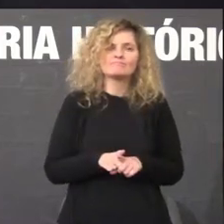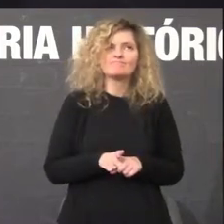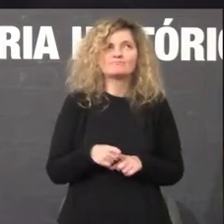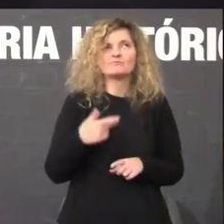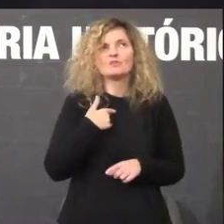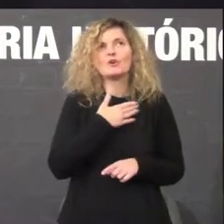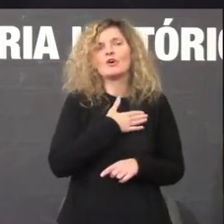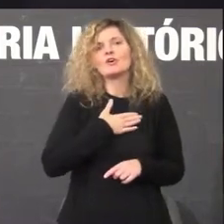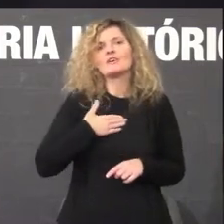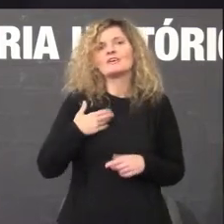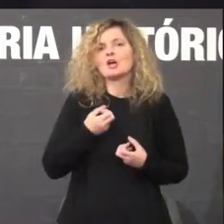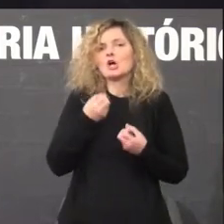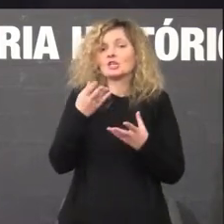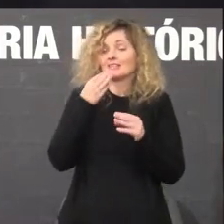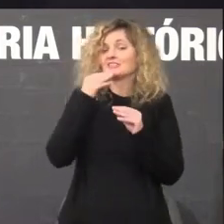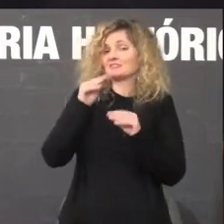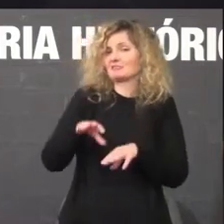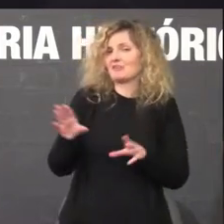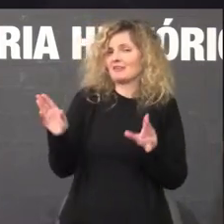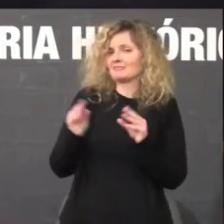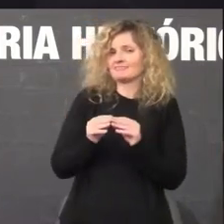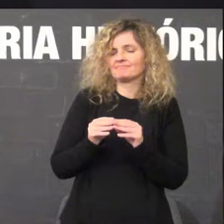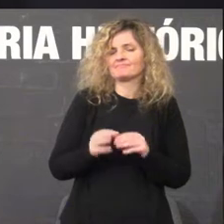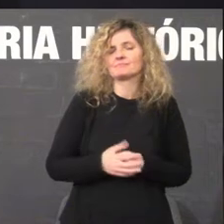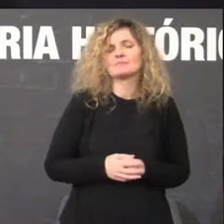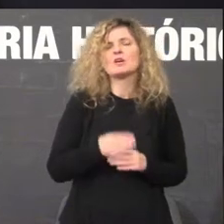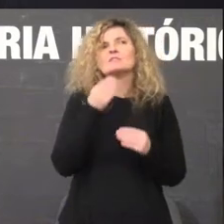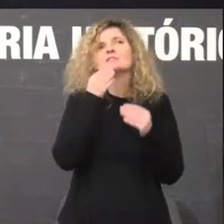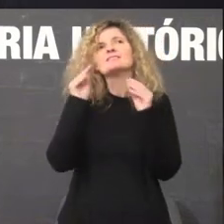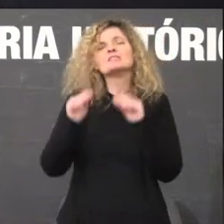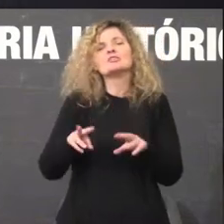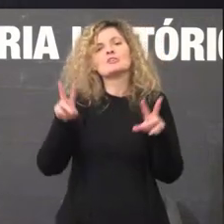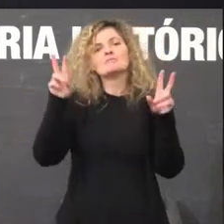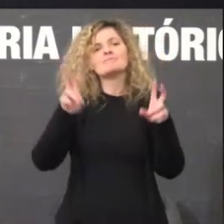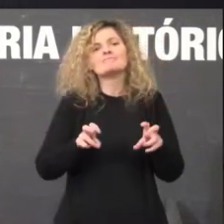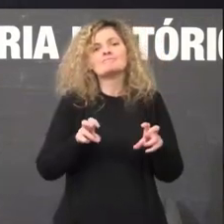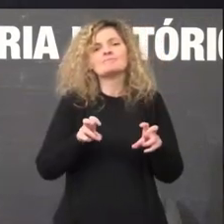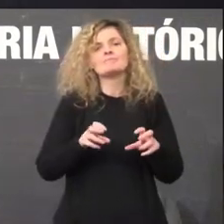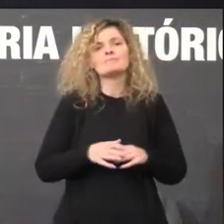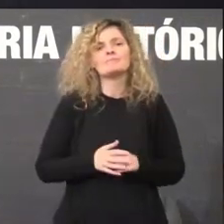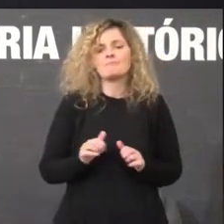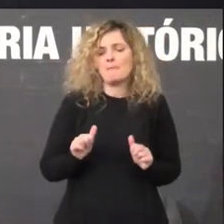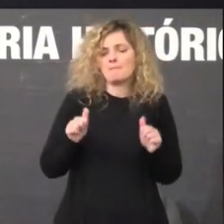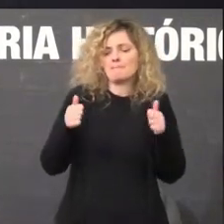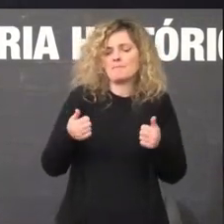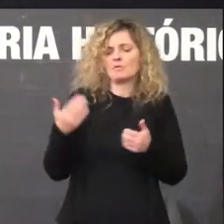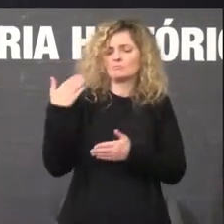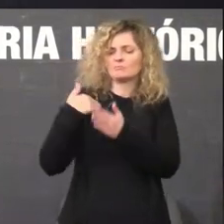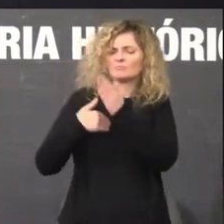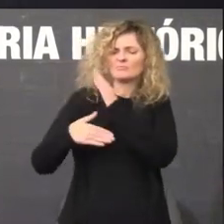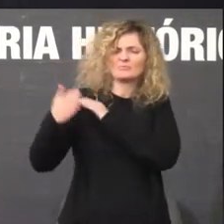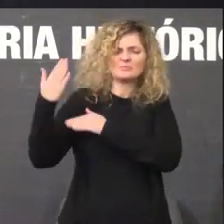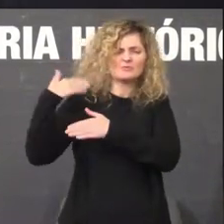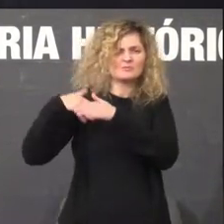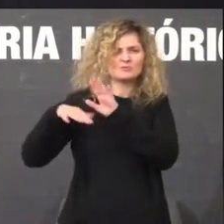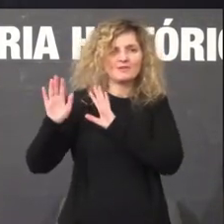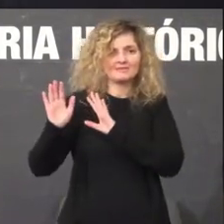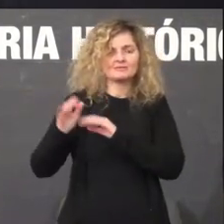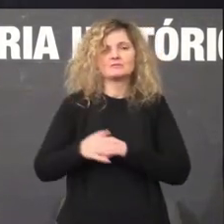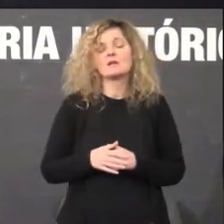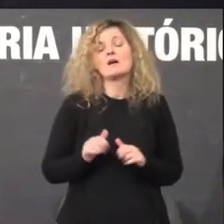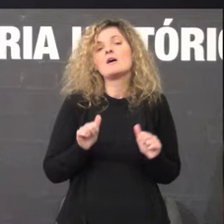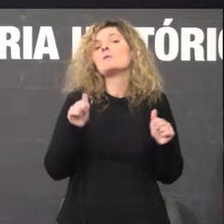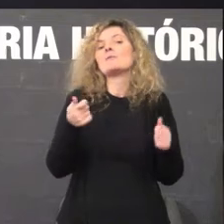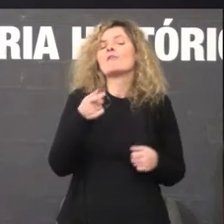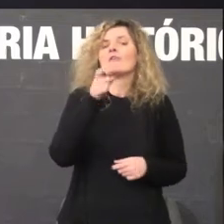lo que os voy a contar es una historia. Es una historia que empieza hace muchos, muchos años, ¿no?